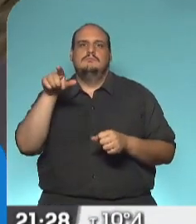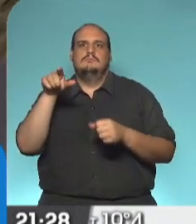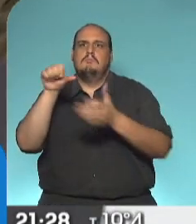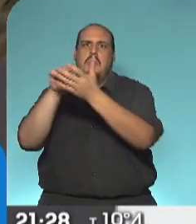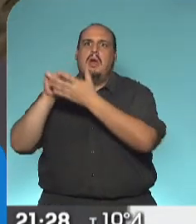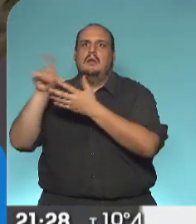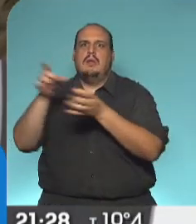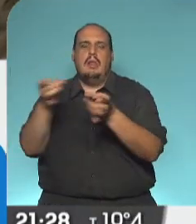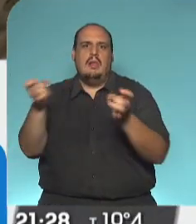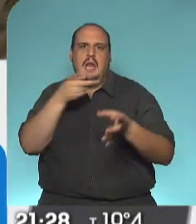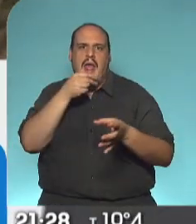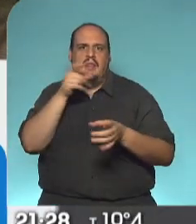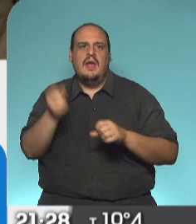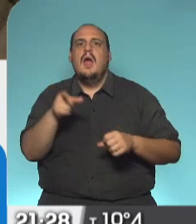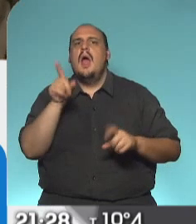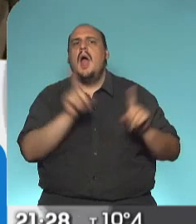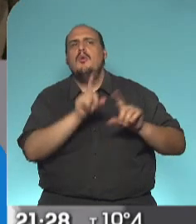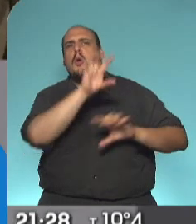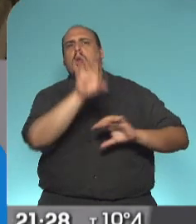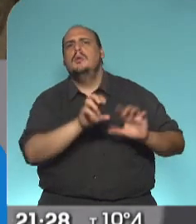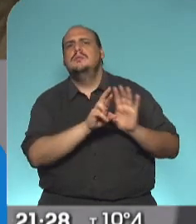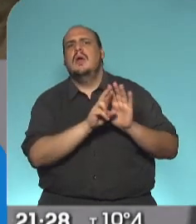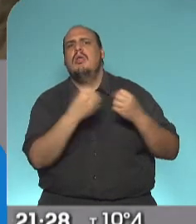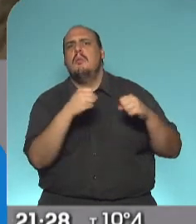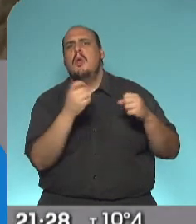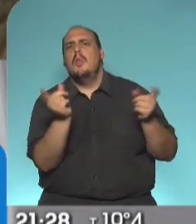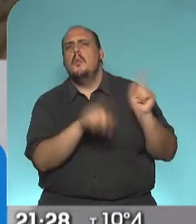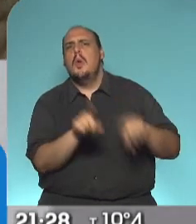algo se puede habilitar en las provincias